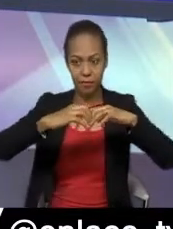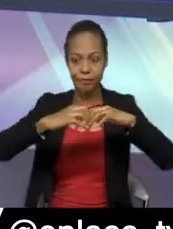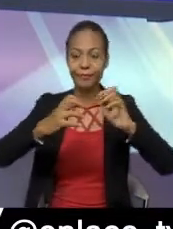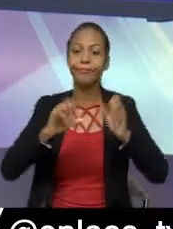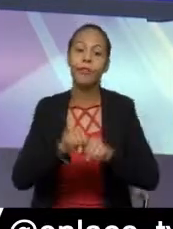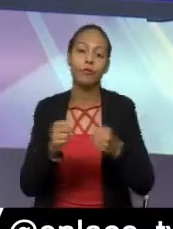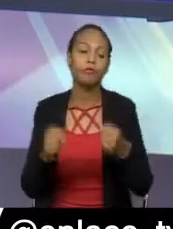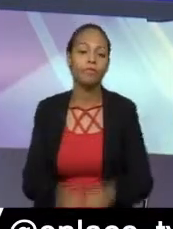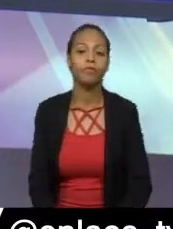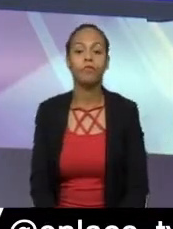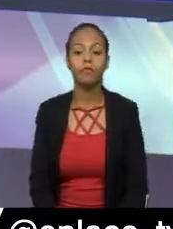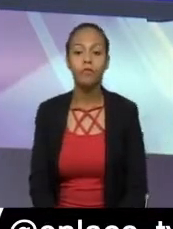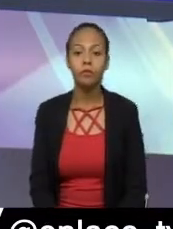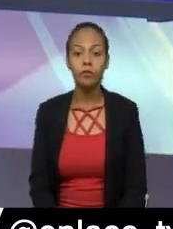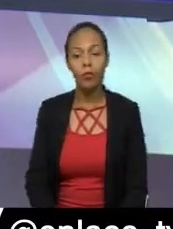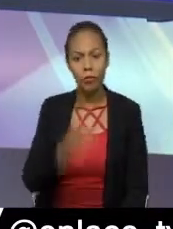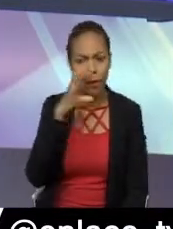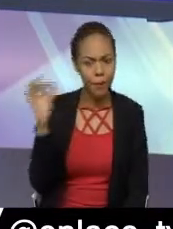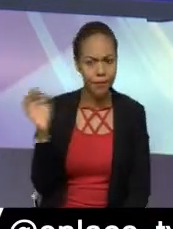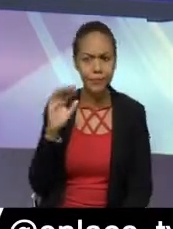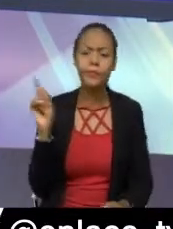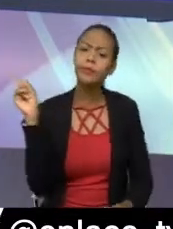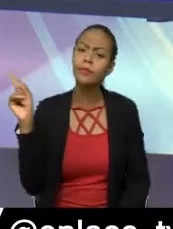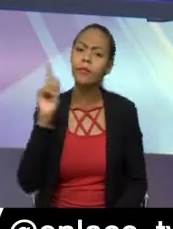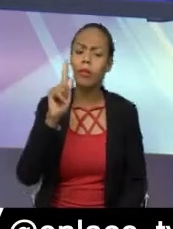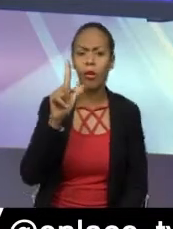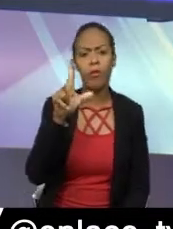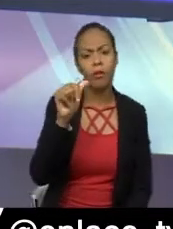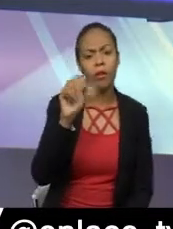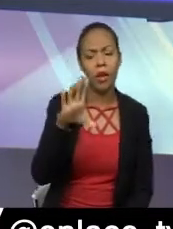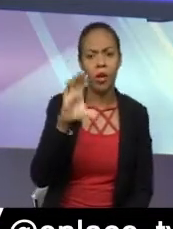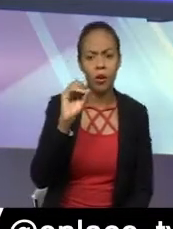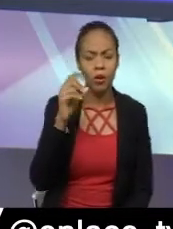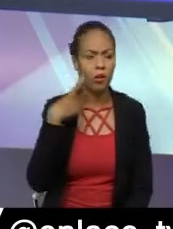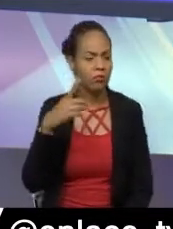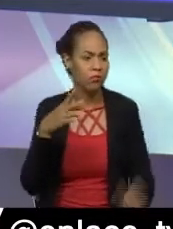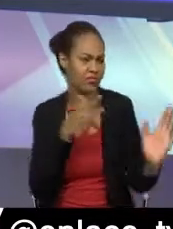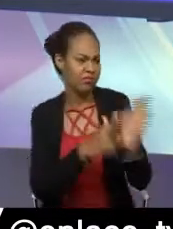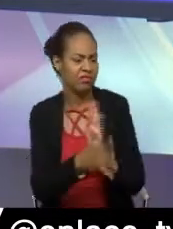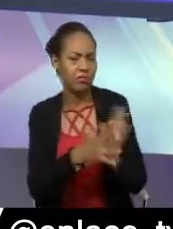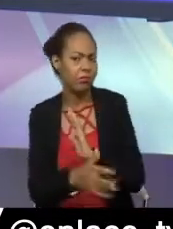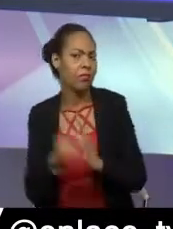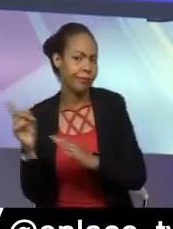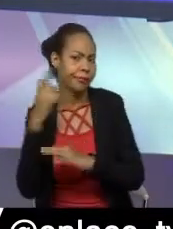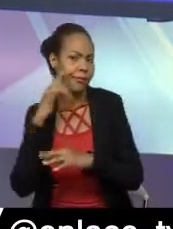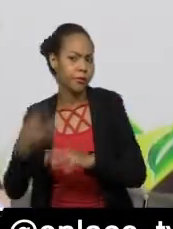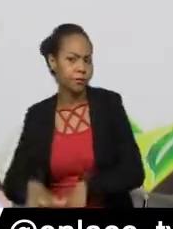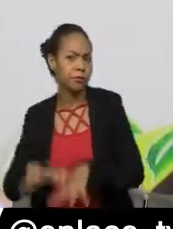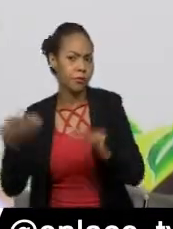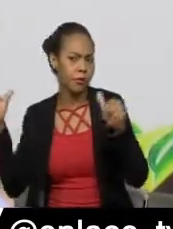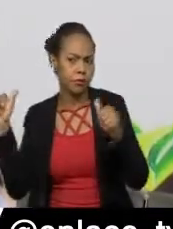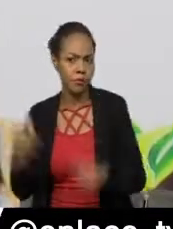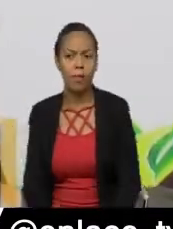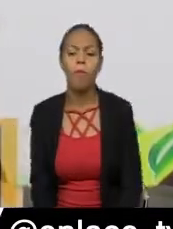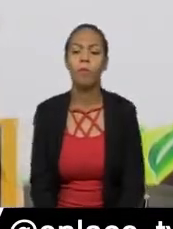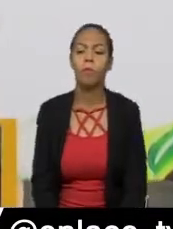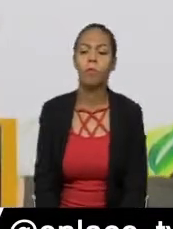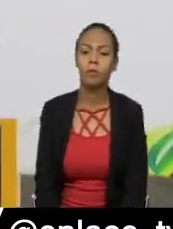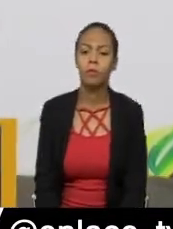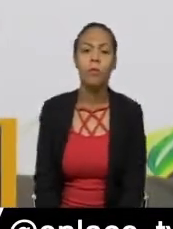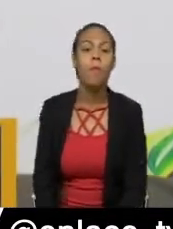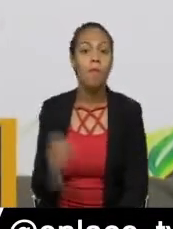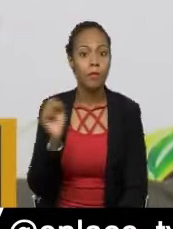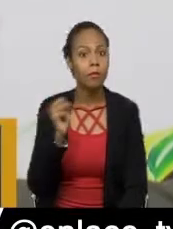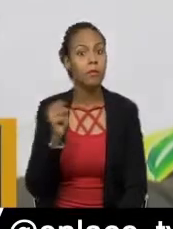Nacional los indica de participar en varios robos cometidos en la ciudad mediante la modalidad de alado. Logramos llegar hasta el sector